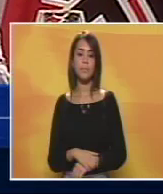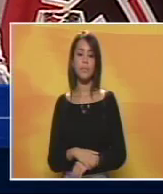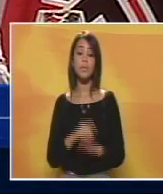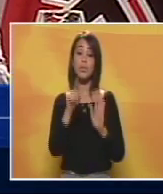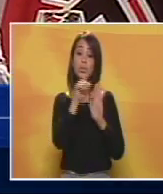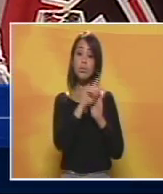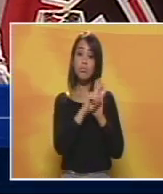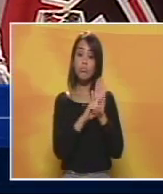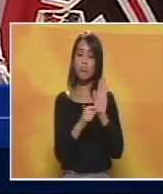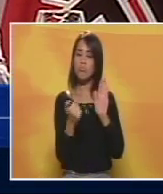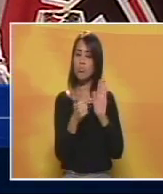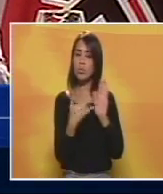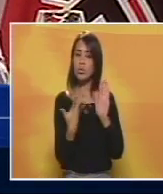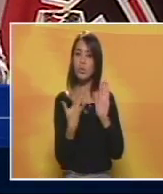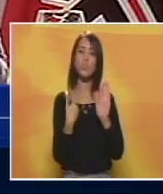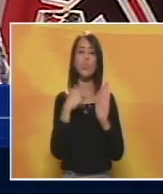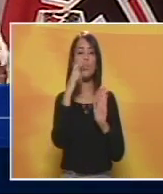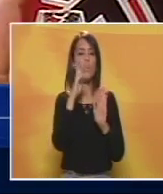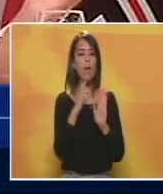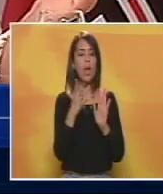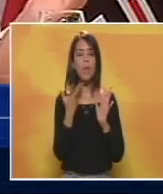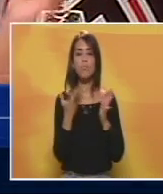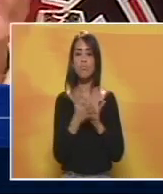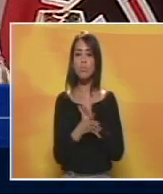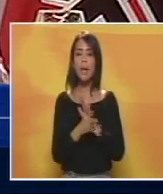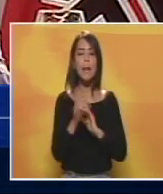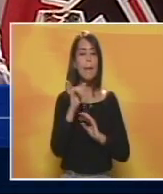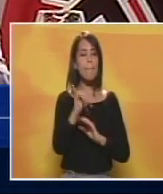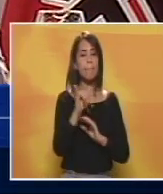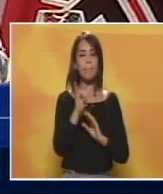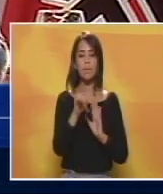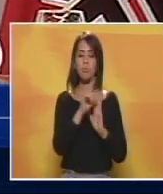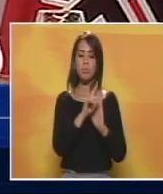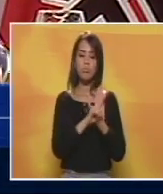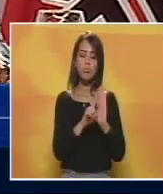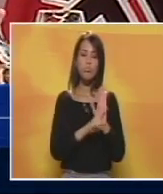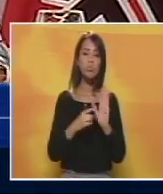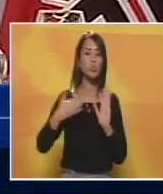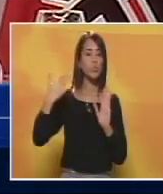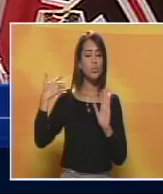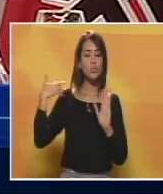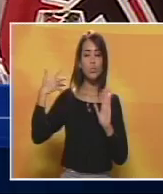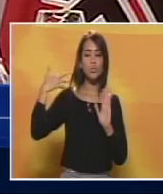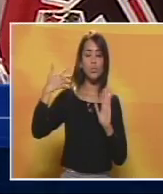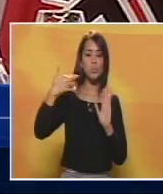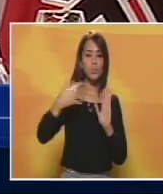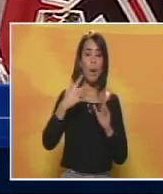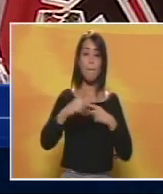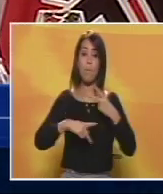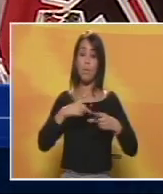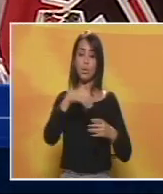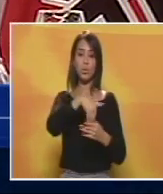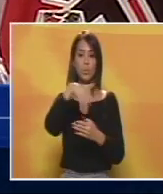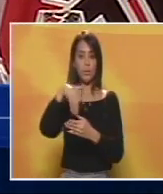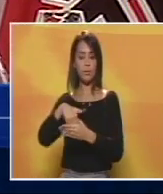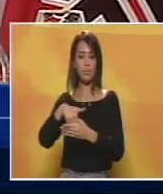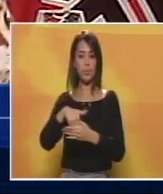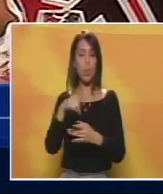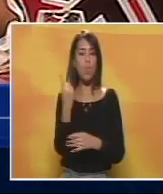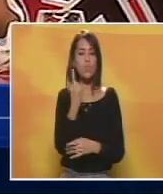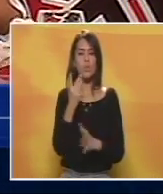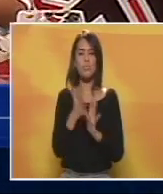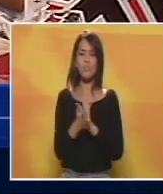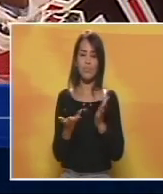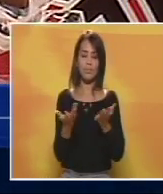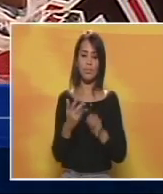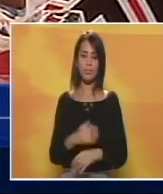Esta norma la pueden consultar, es la misma norma que hemos utilizado siempre para todos los procesos electorales. Lo único es